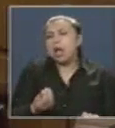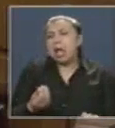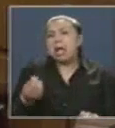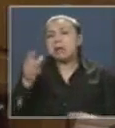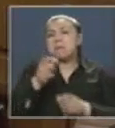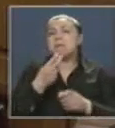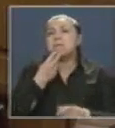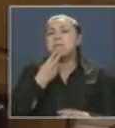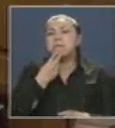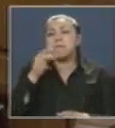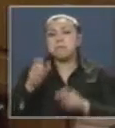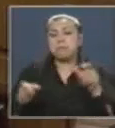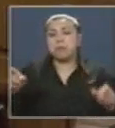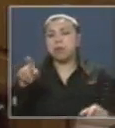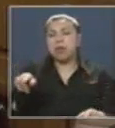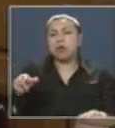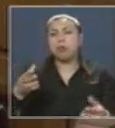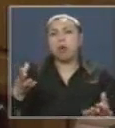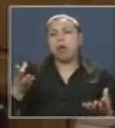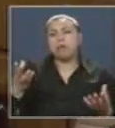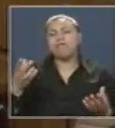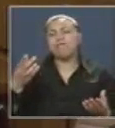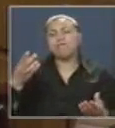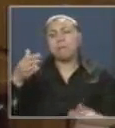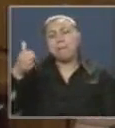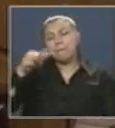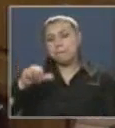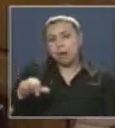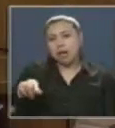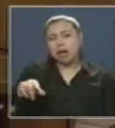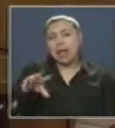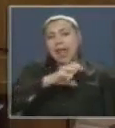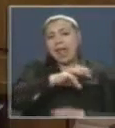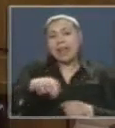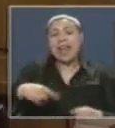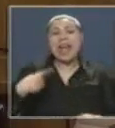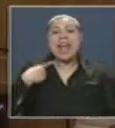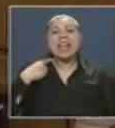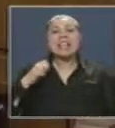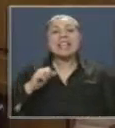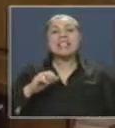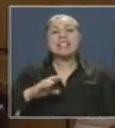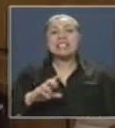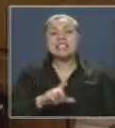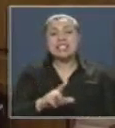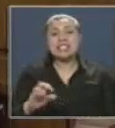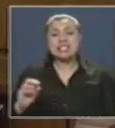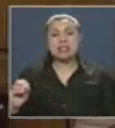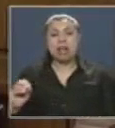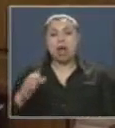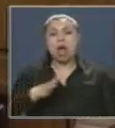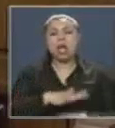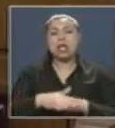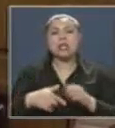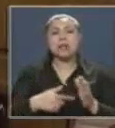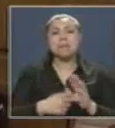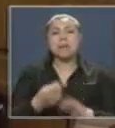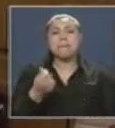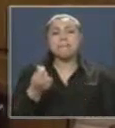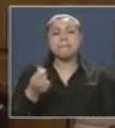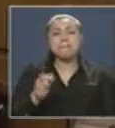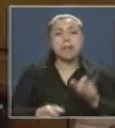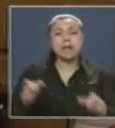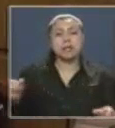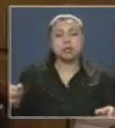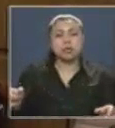gente. Lo de la semana pasada en las islas de Quinchao, hay 9 islas, 4.200 personas que se ven afectadas, porque a pesar de que se